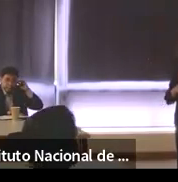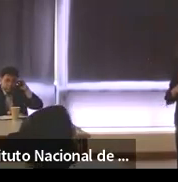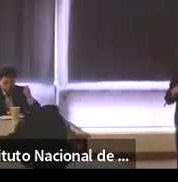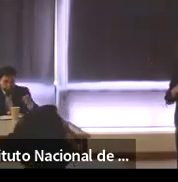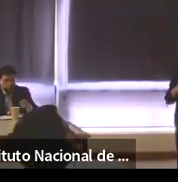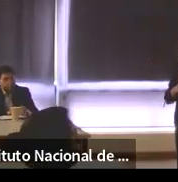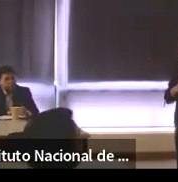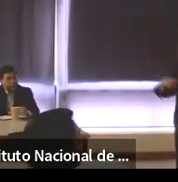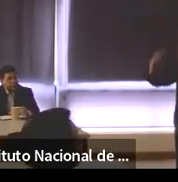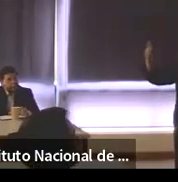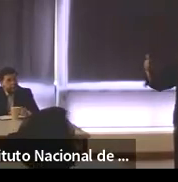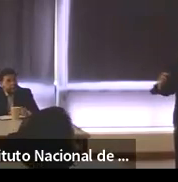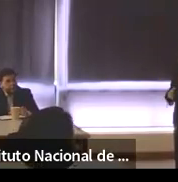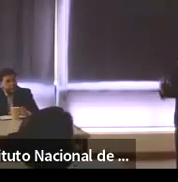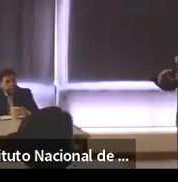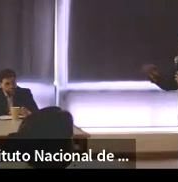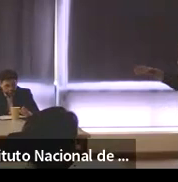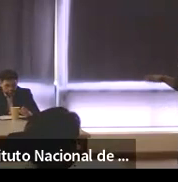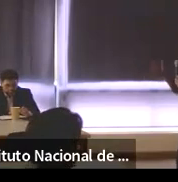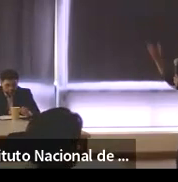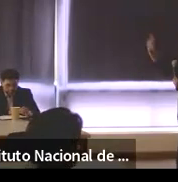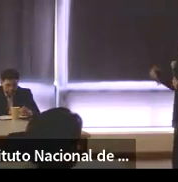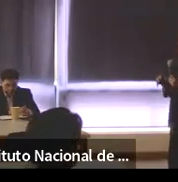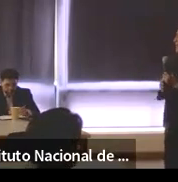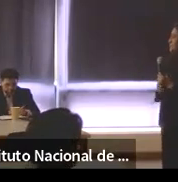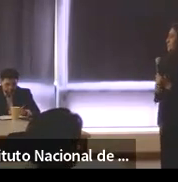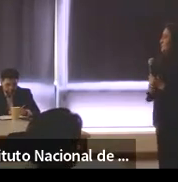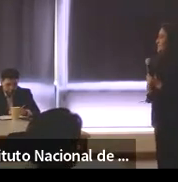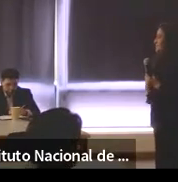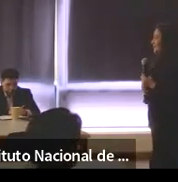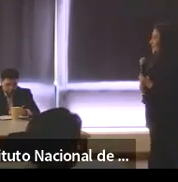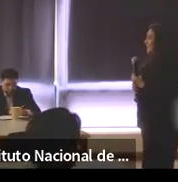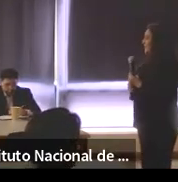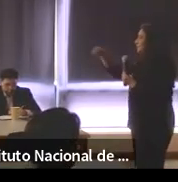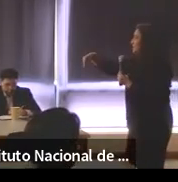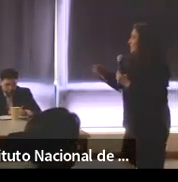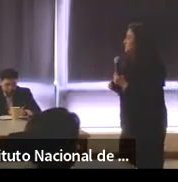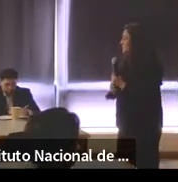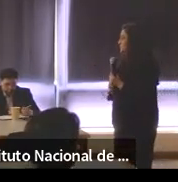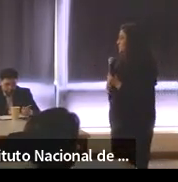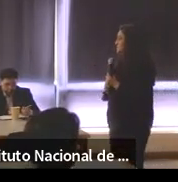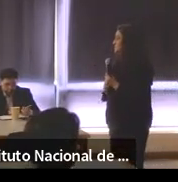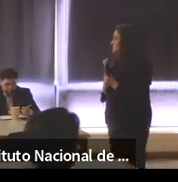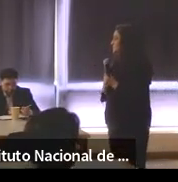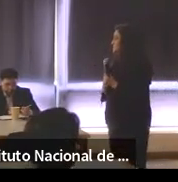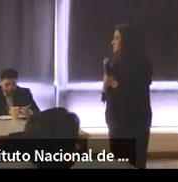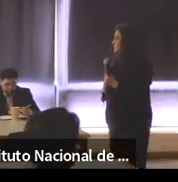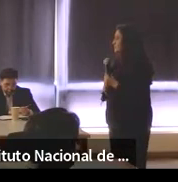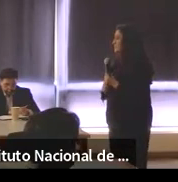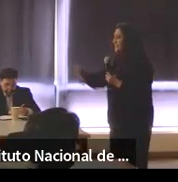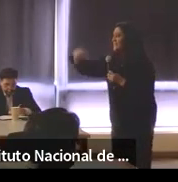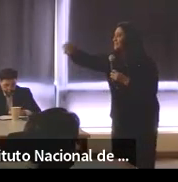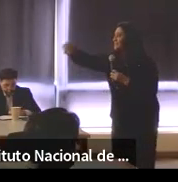de enfermería ya tenían estableció un protocolo de atención para los pacientes y no tenían los casos